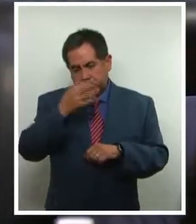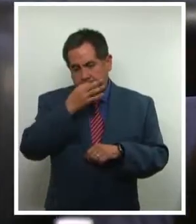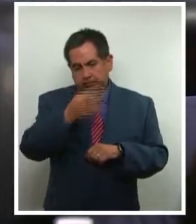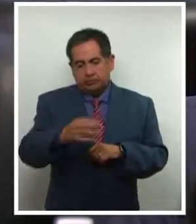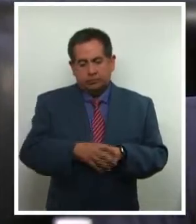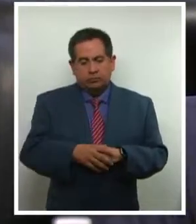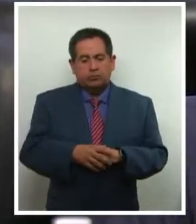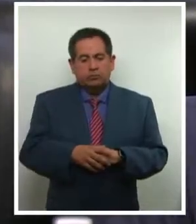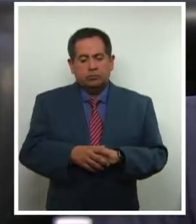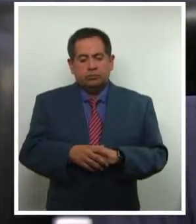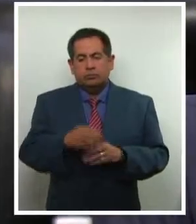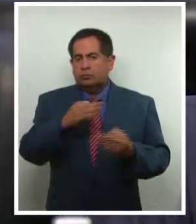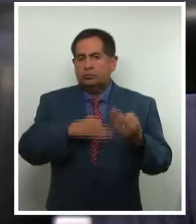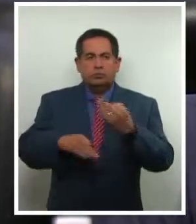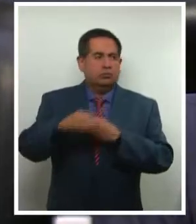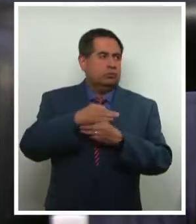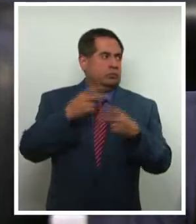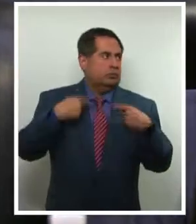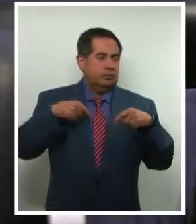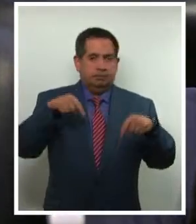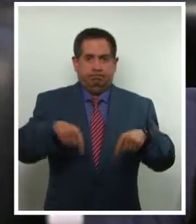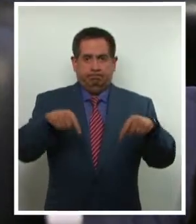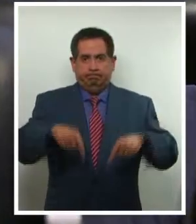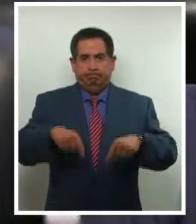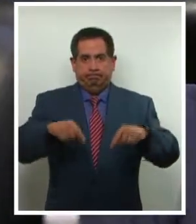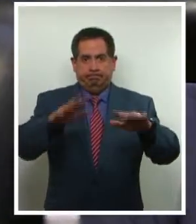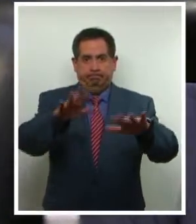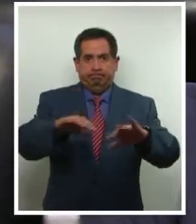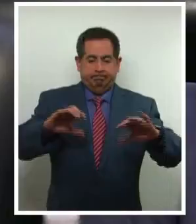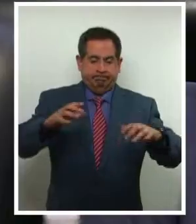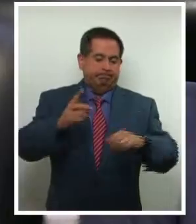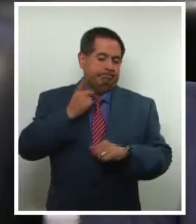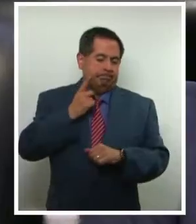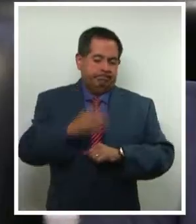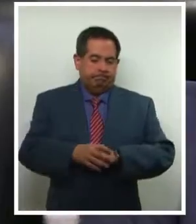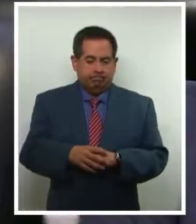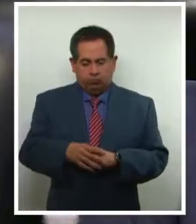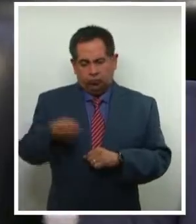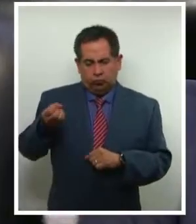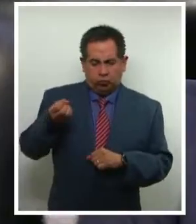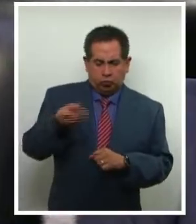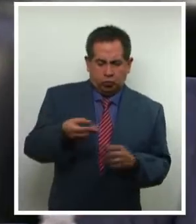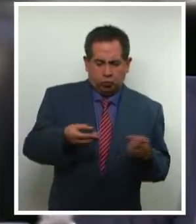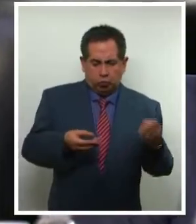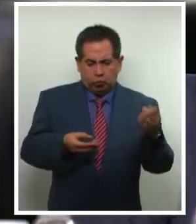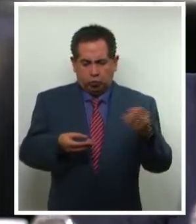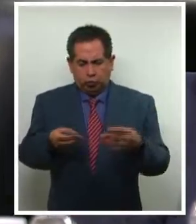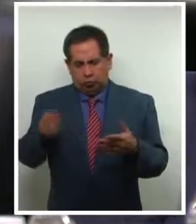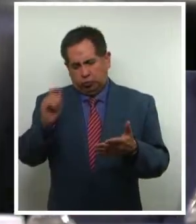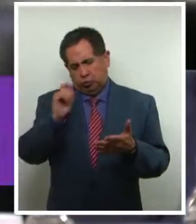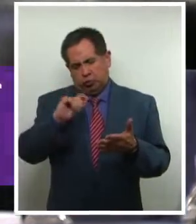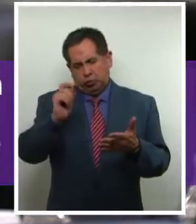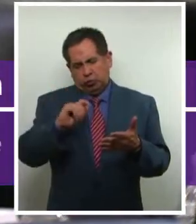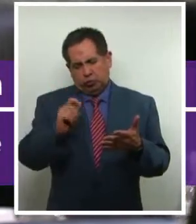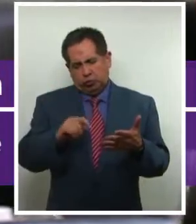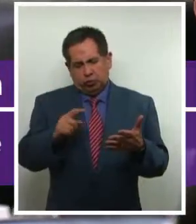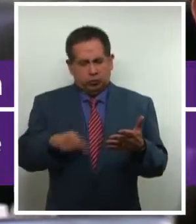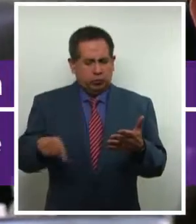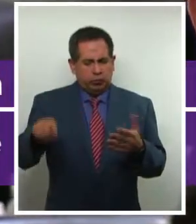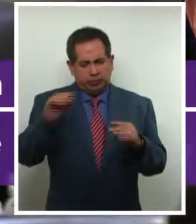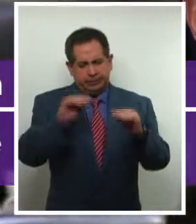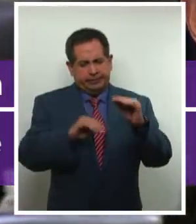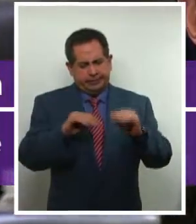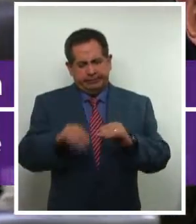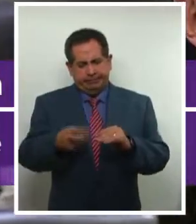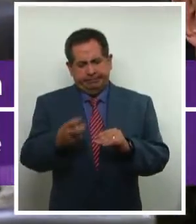que todos los aquí presentes hemos contribuido a escribir nuevas